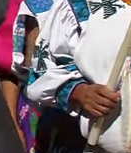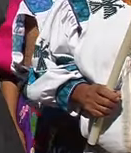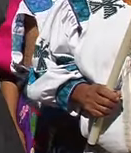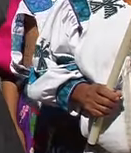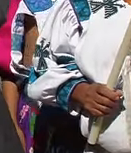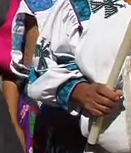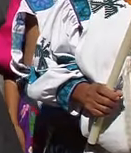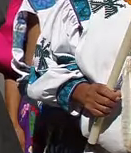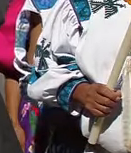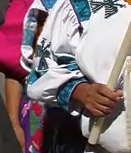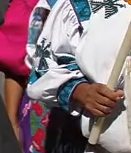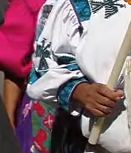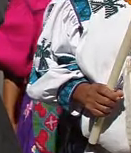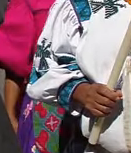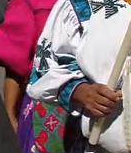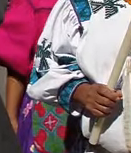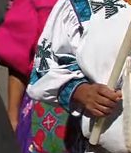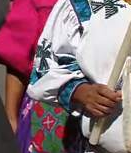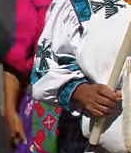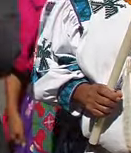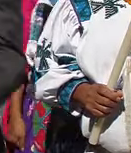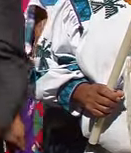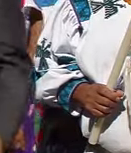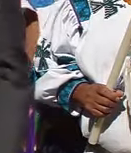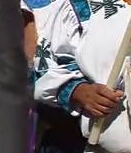Por eso, por